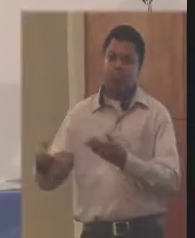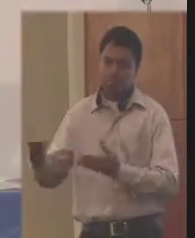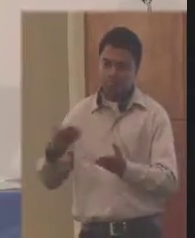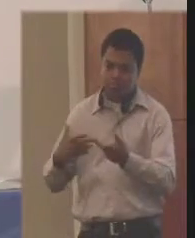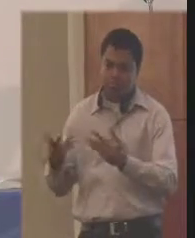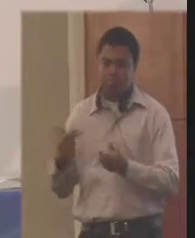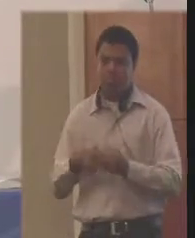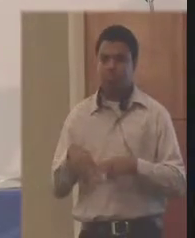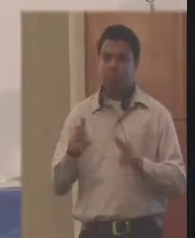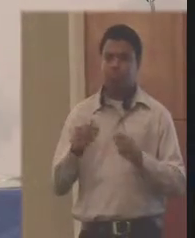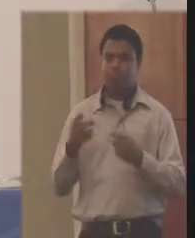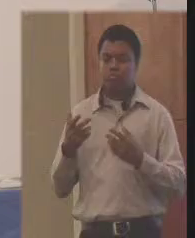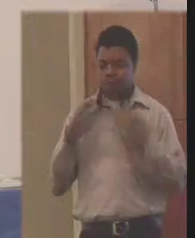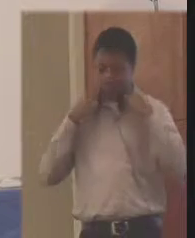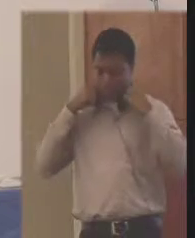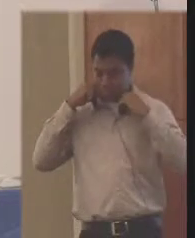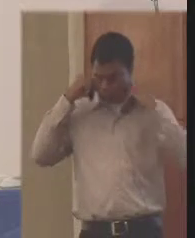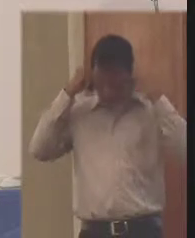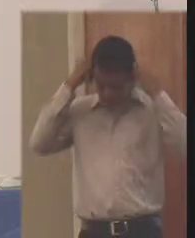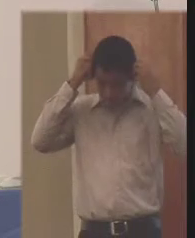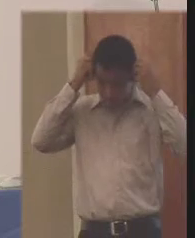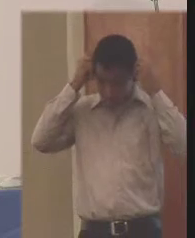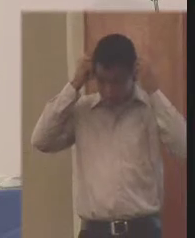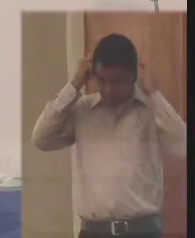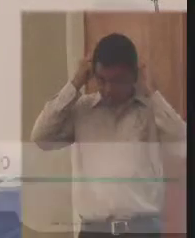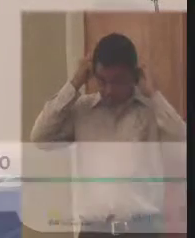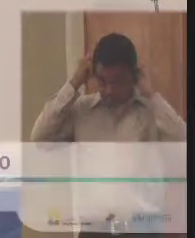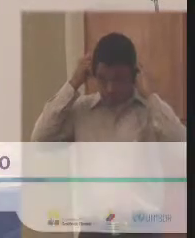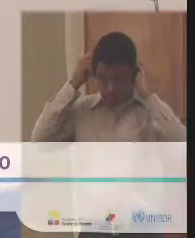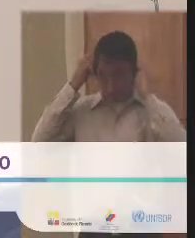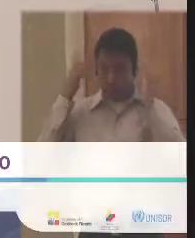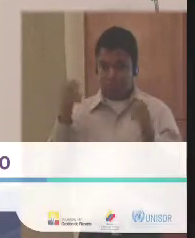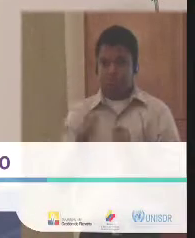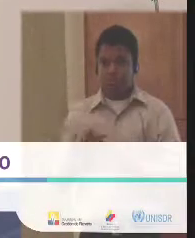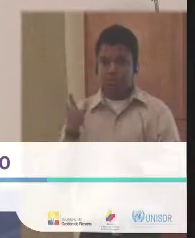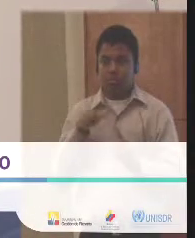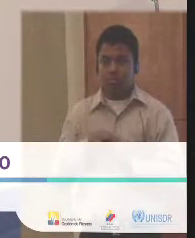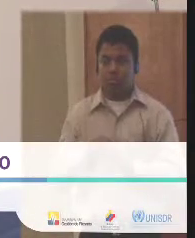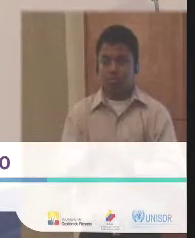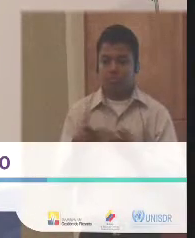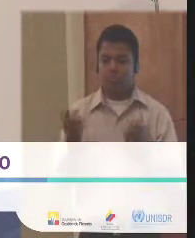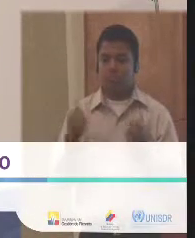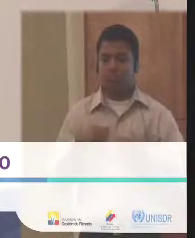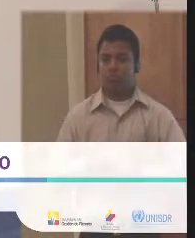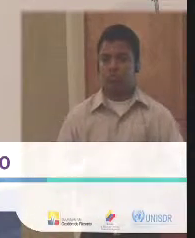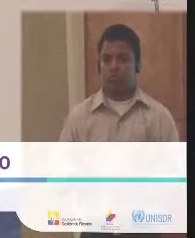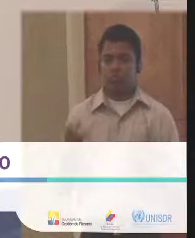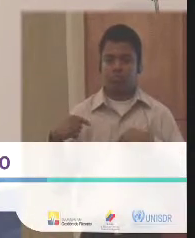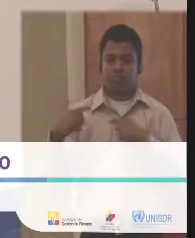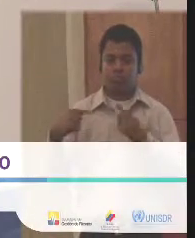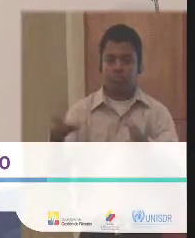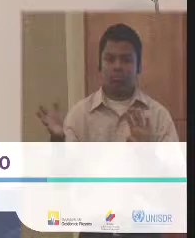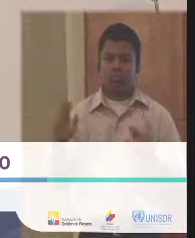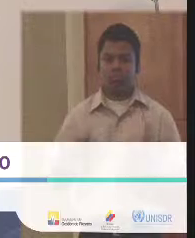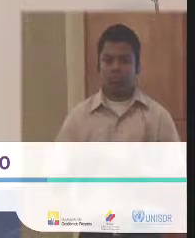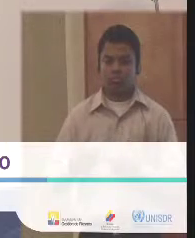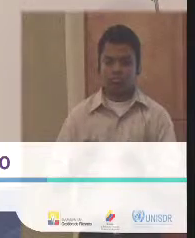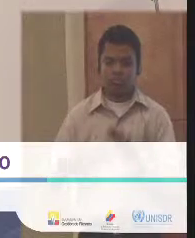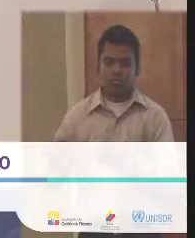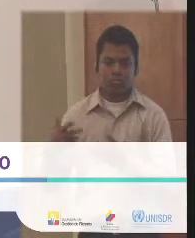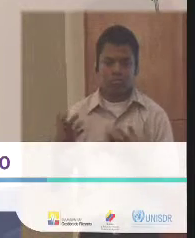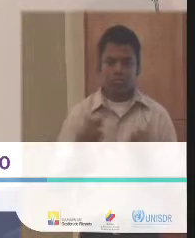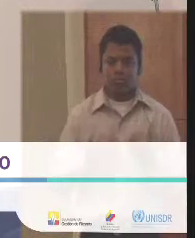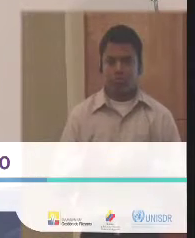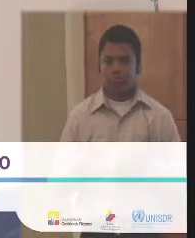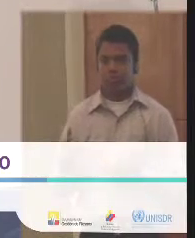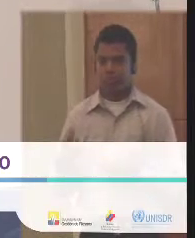de financiación de riesgo, hemos visto ahora una integración de los aspectos de continuidad de negocio, de todo lo